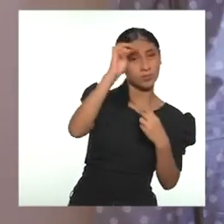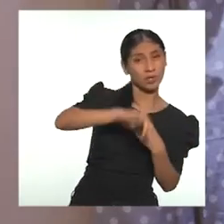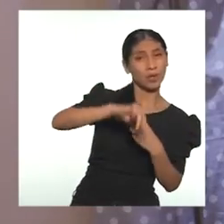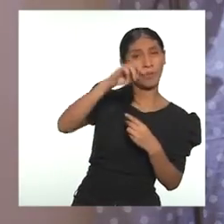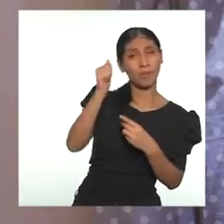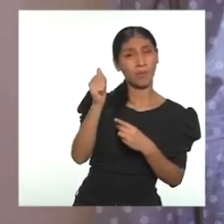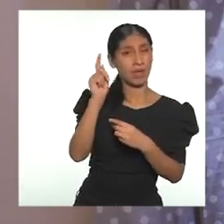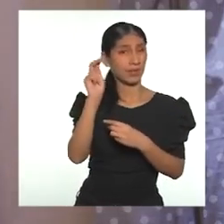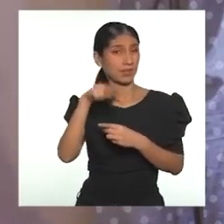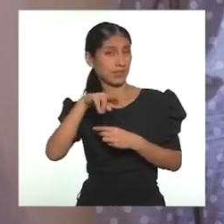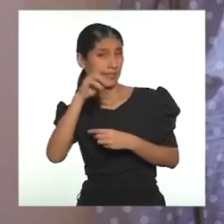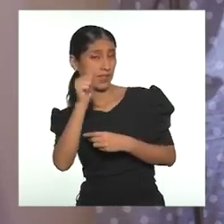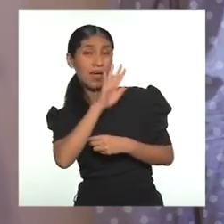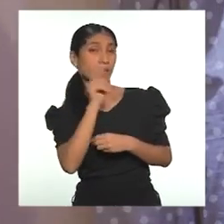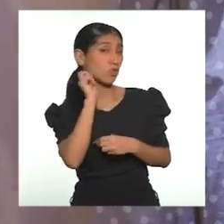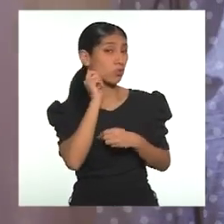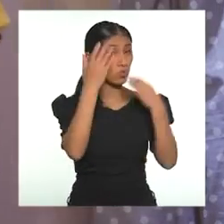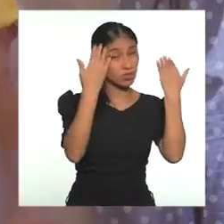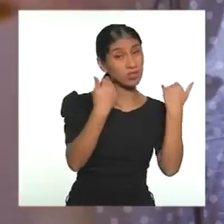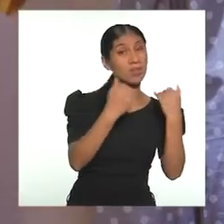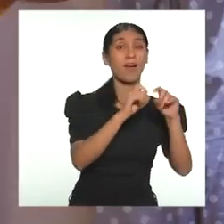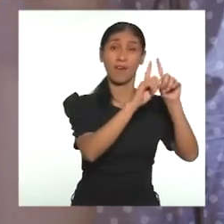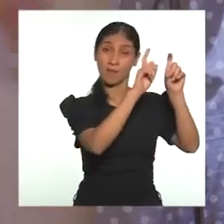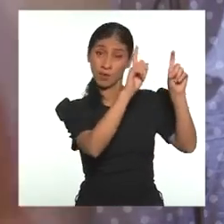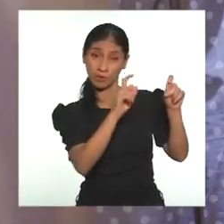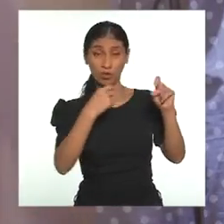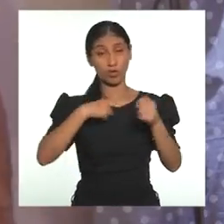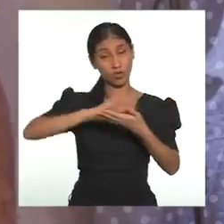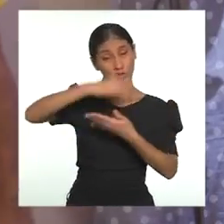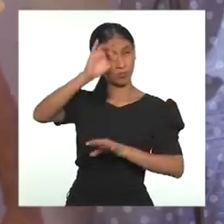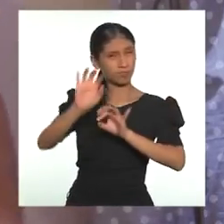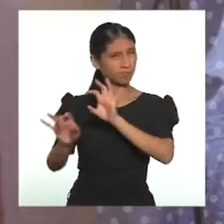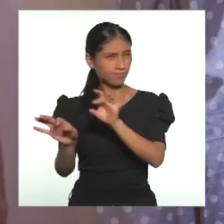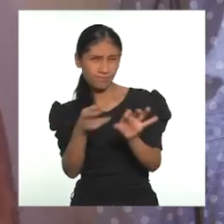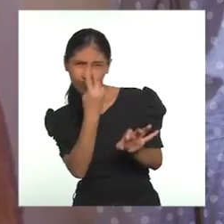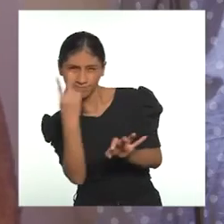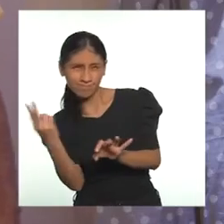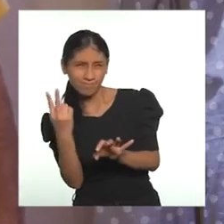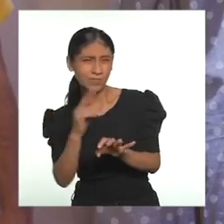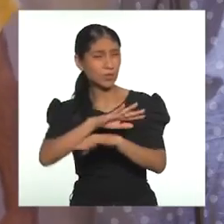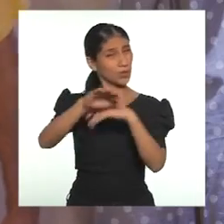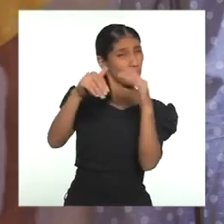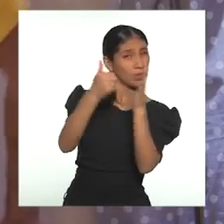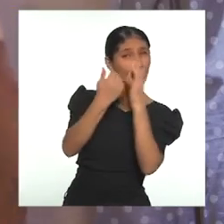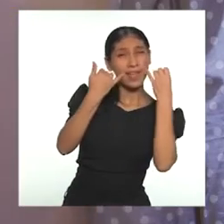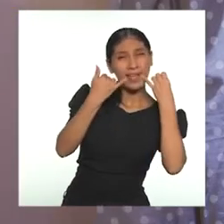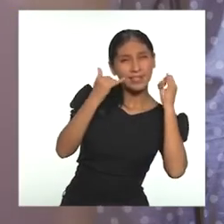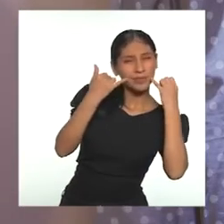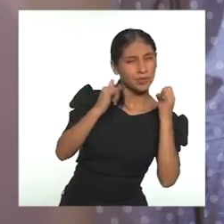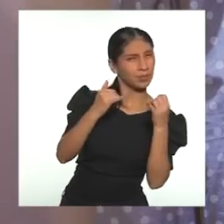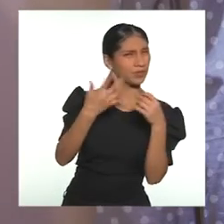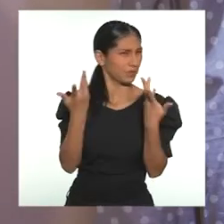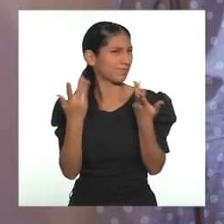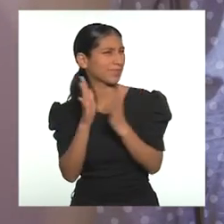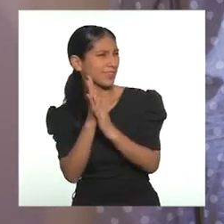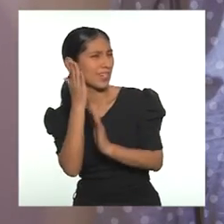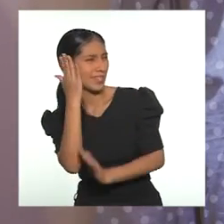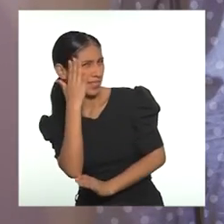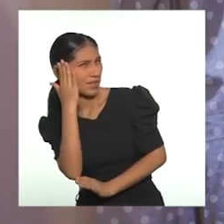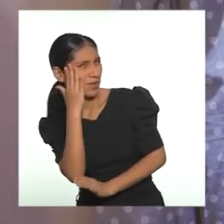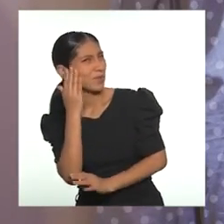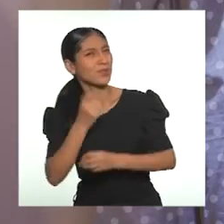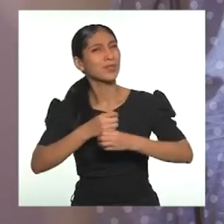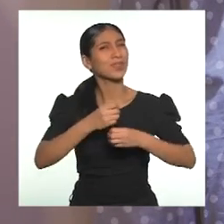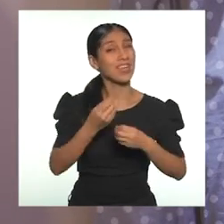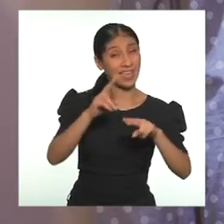hizo haciendo preguntas a su tía. Y yo busqué en internet. Y con toda esa información,